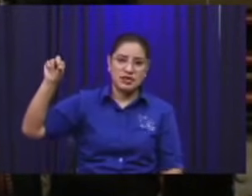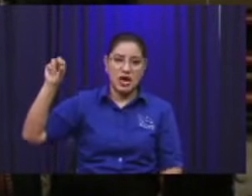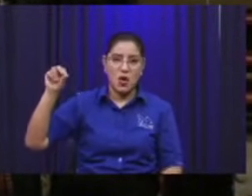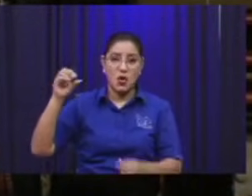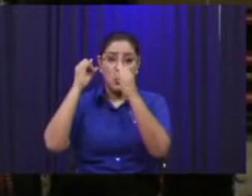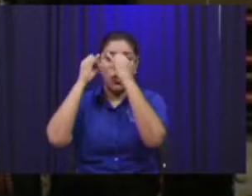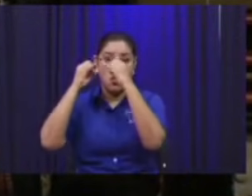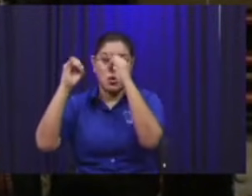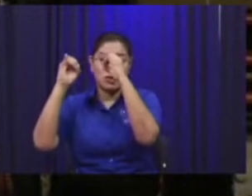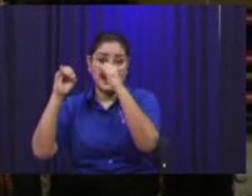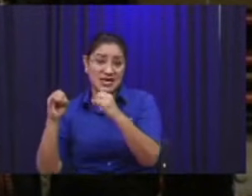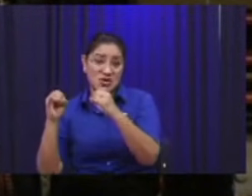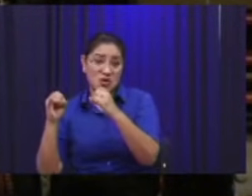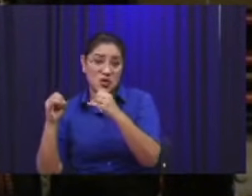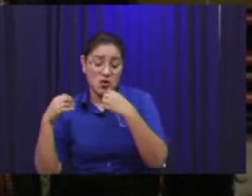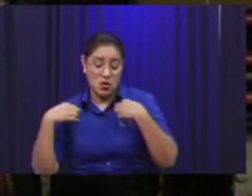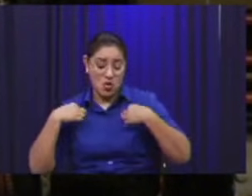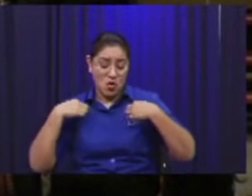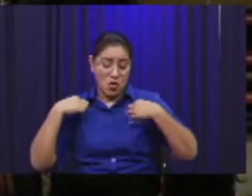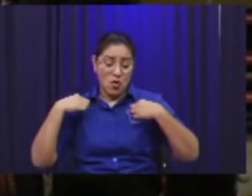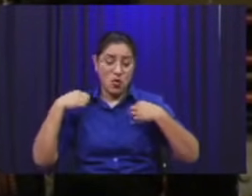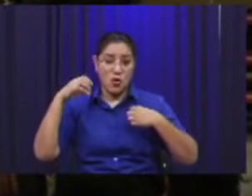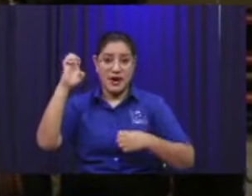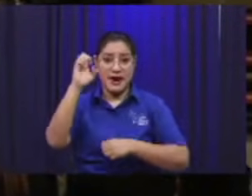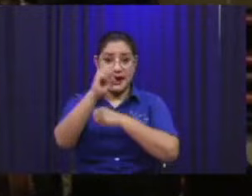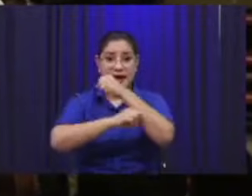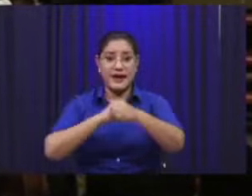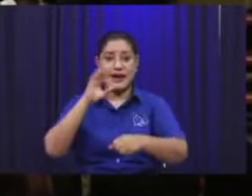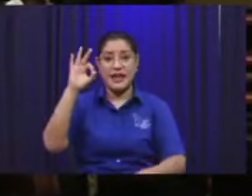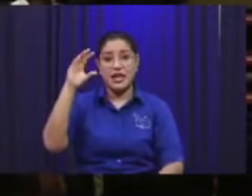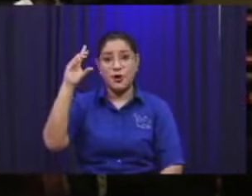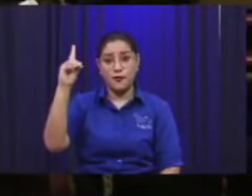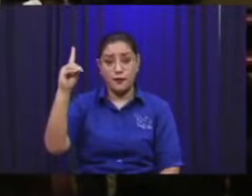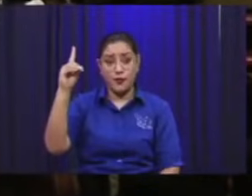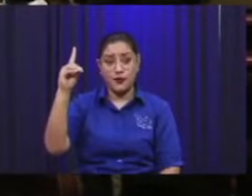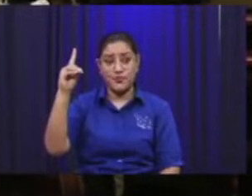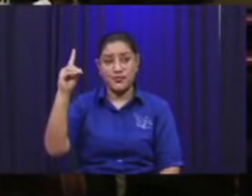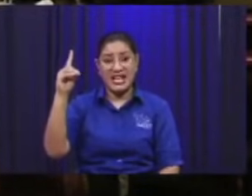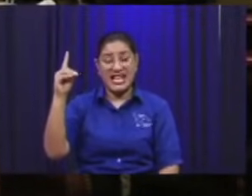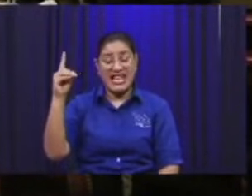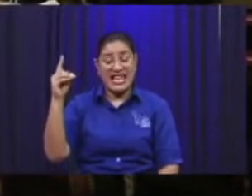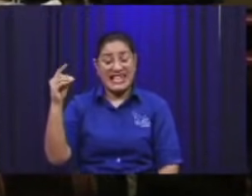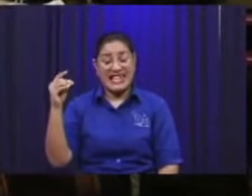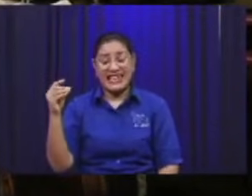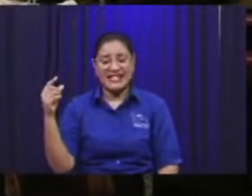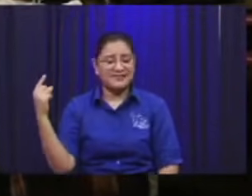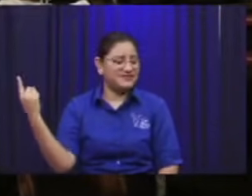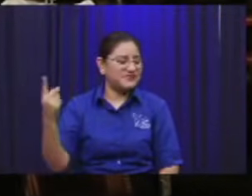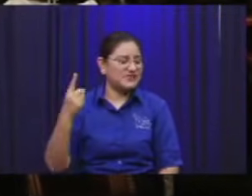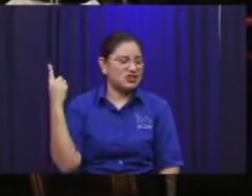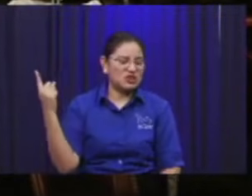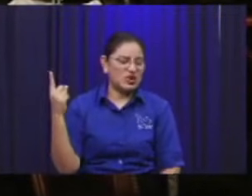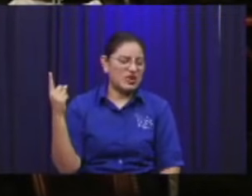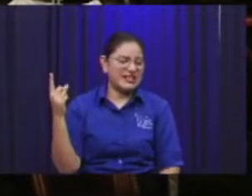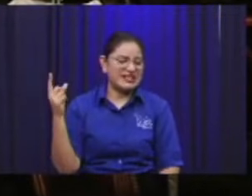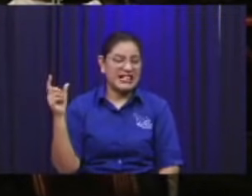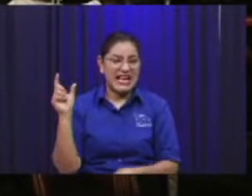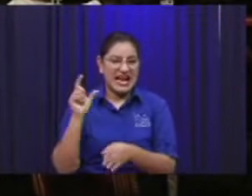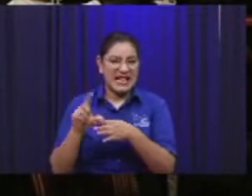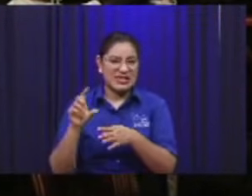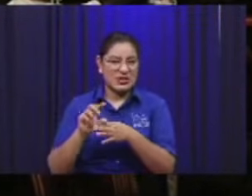oro un fondo de oro que hizo gedeón detrás del cual se prostituyó todo israel todo eso